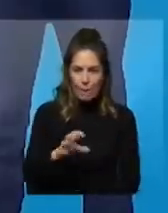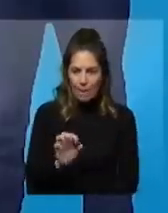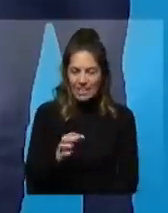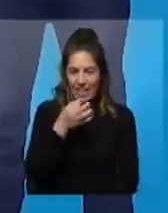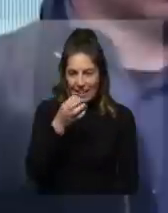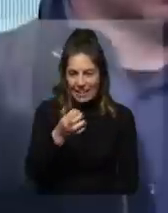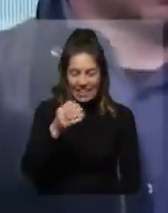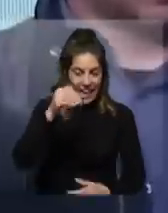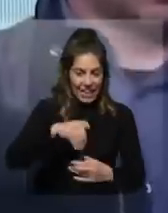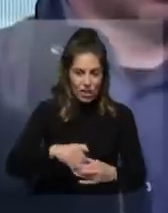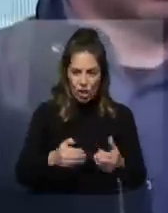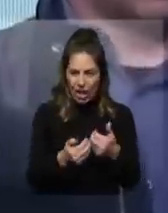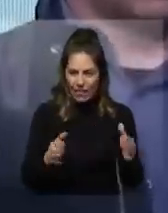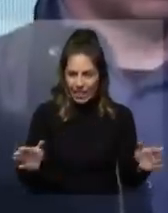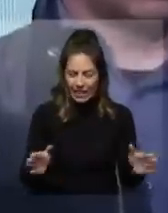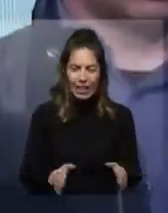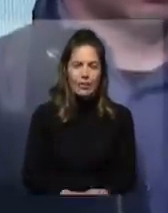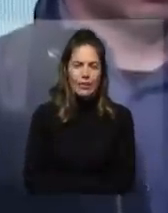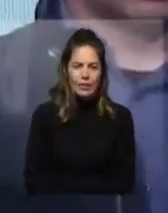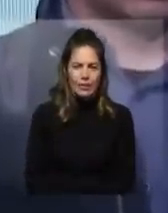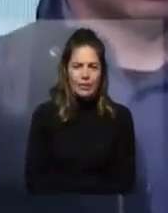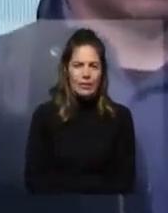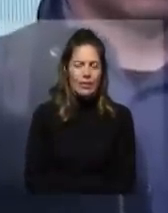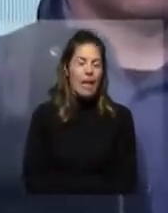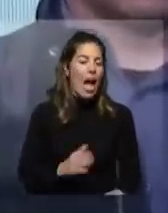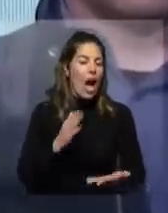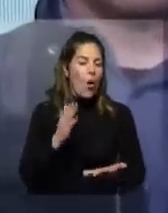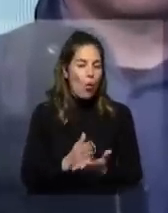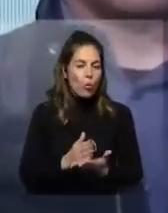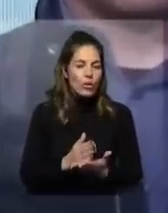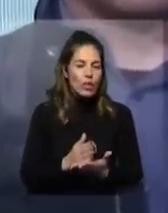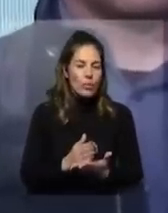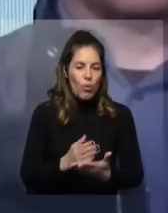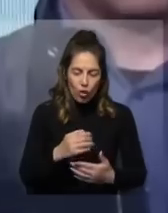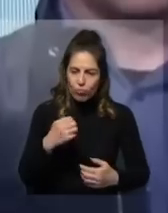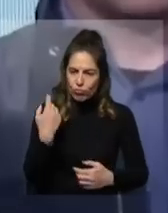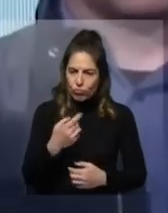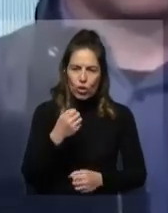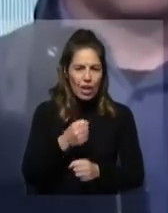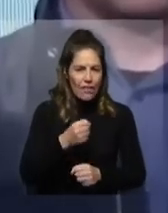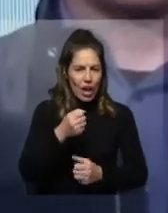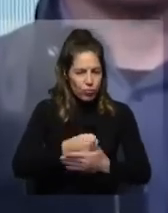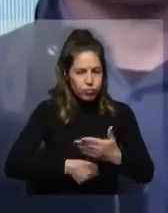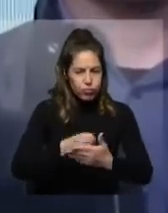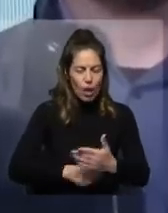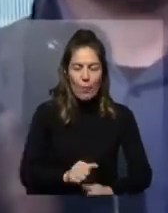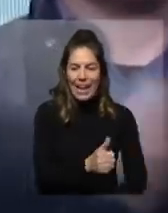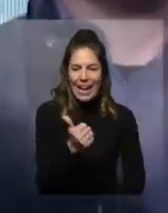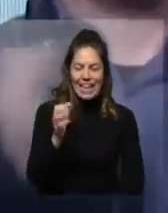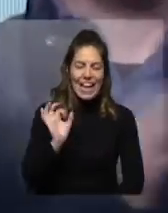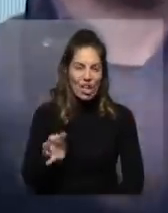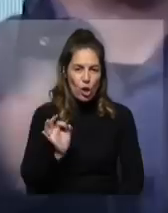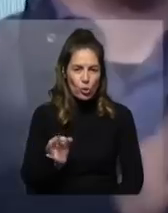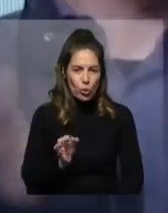elección está abierta vamos a dejar hasta nuestra última gota de transpiración para ganar en octubre para